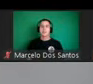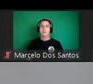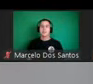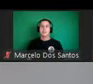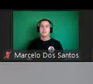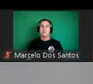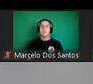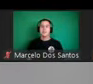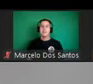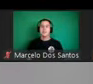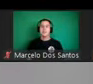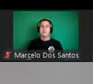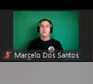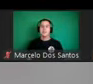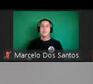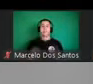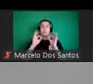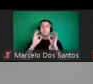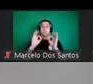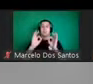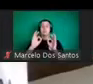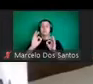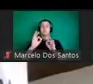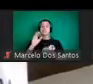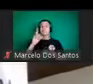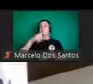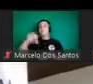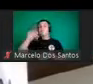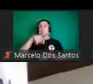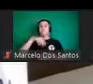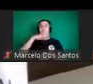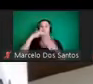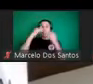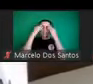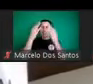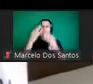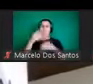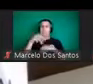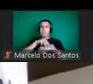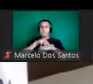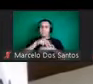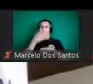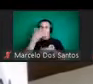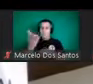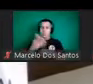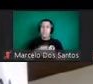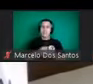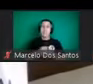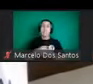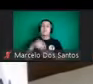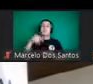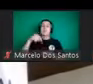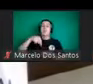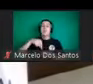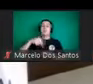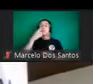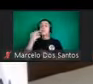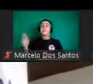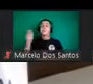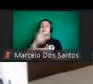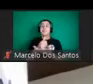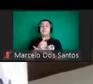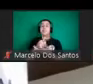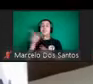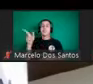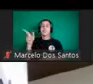ya Muguatani, Plumómaco, Tembiapó, Oñeta Ñaneve, Ana María Popola,